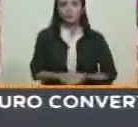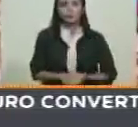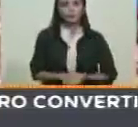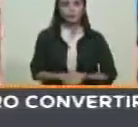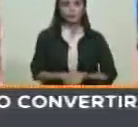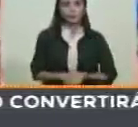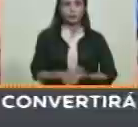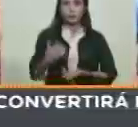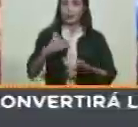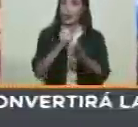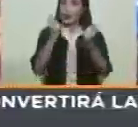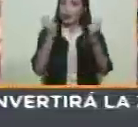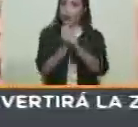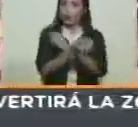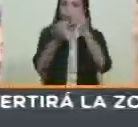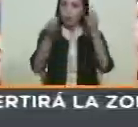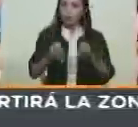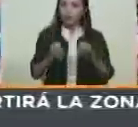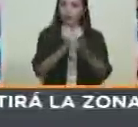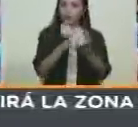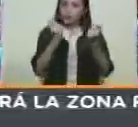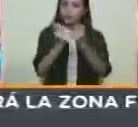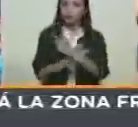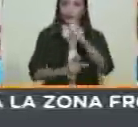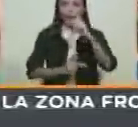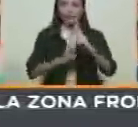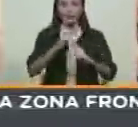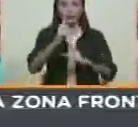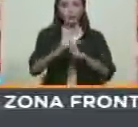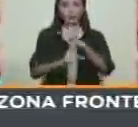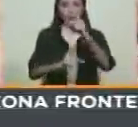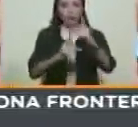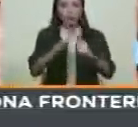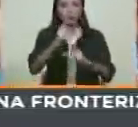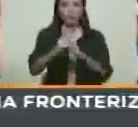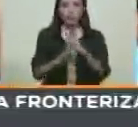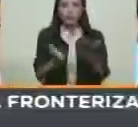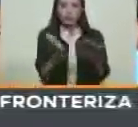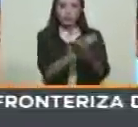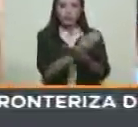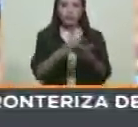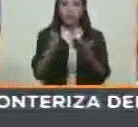un gran cambio en los procesos de distribución económica